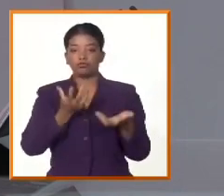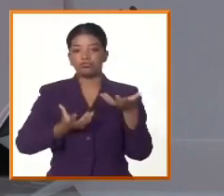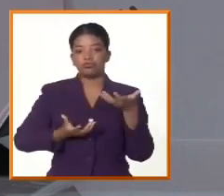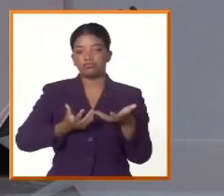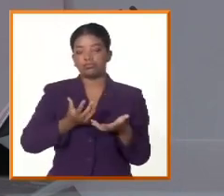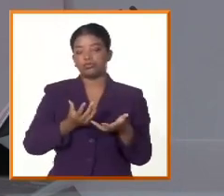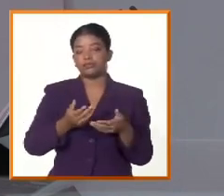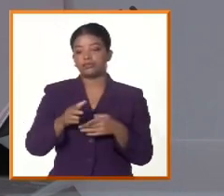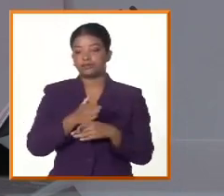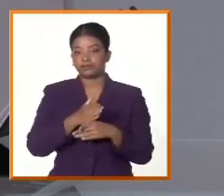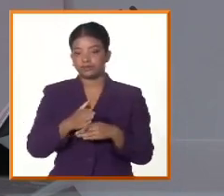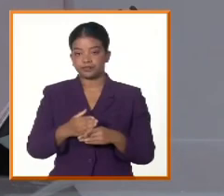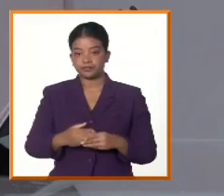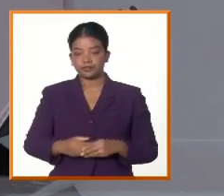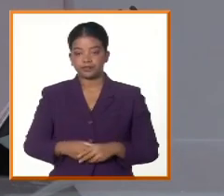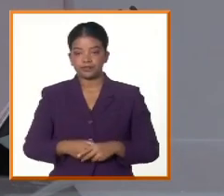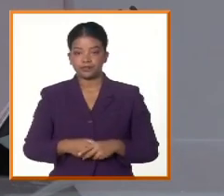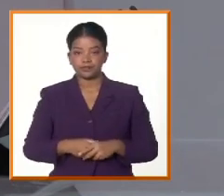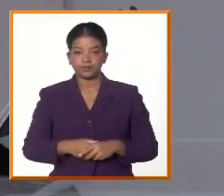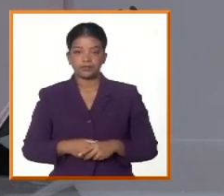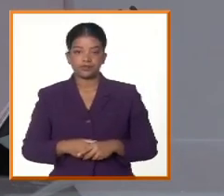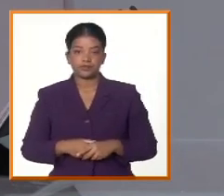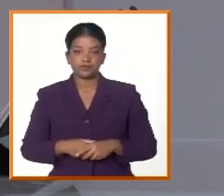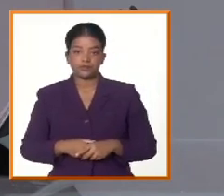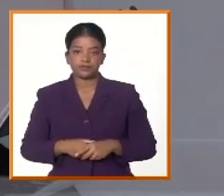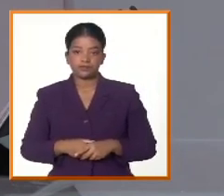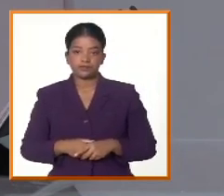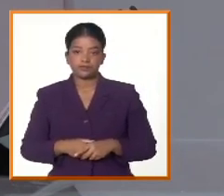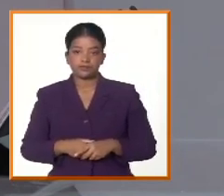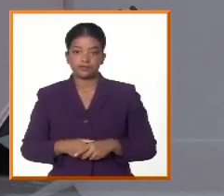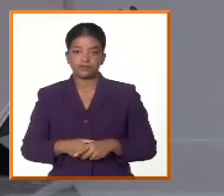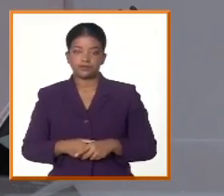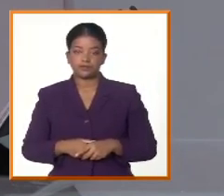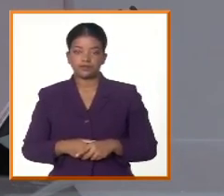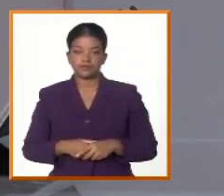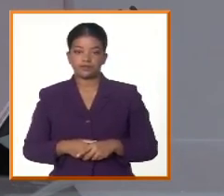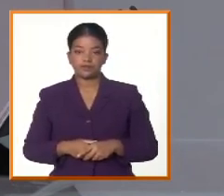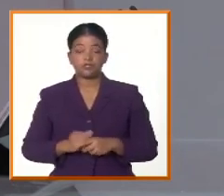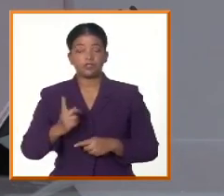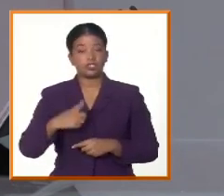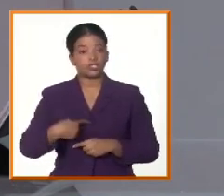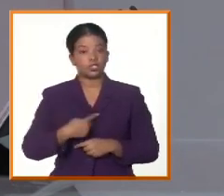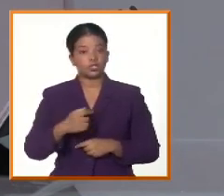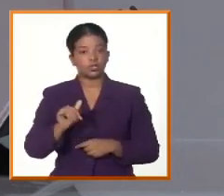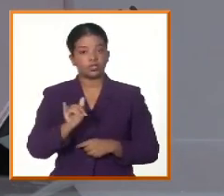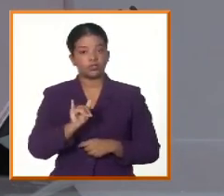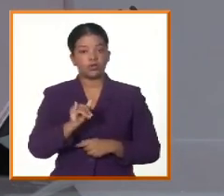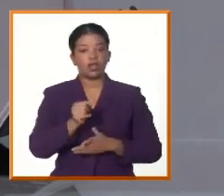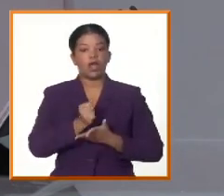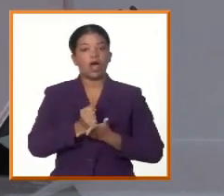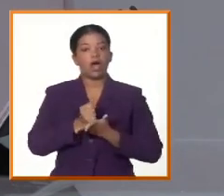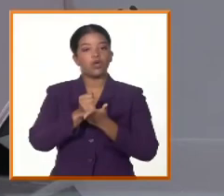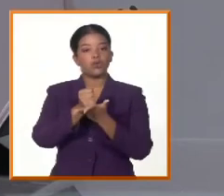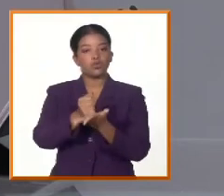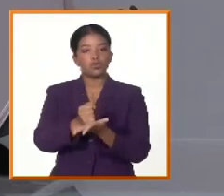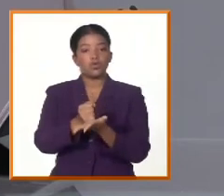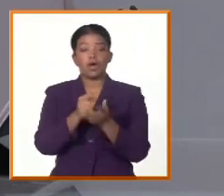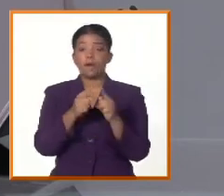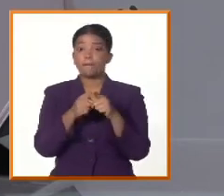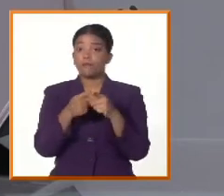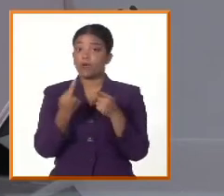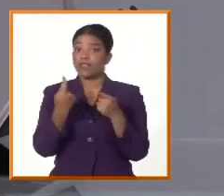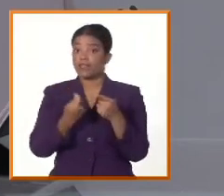un acompañamiento que que nos corresponde como instituto llevar a cabo para que se hagan y se apliquen las normas